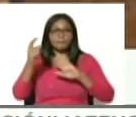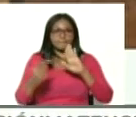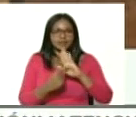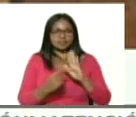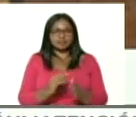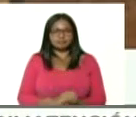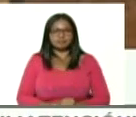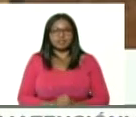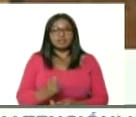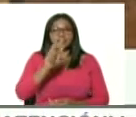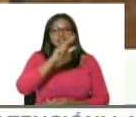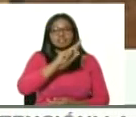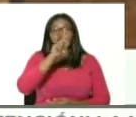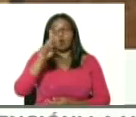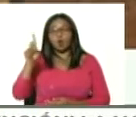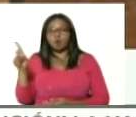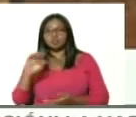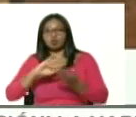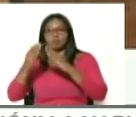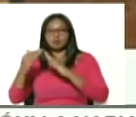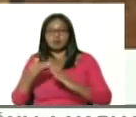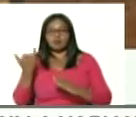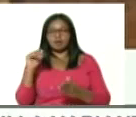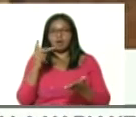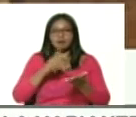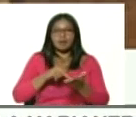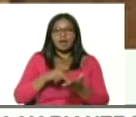311 comunas en Miranda, es el estado que más comunas tiene,